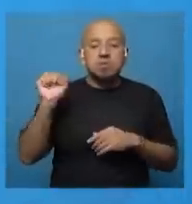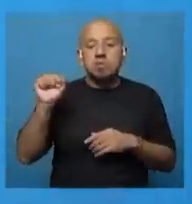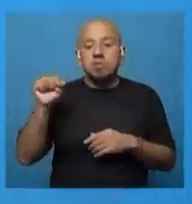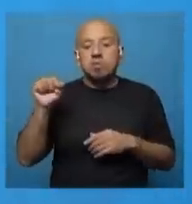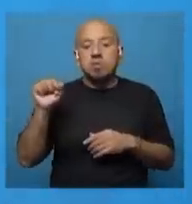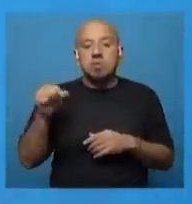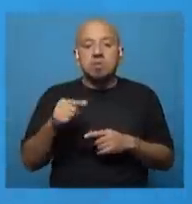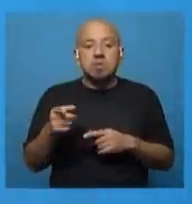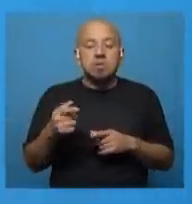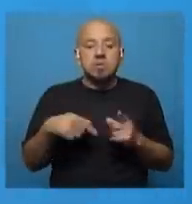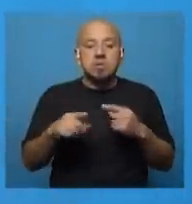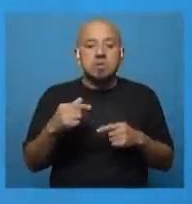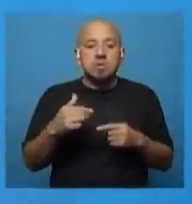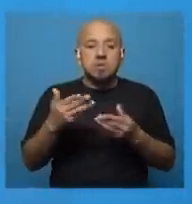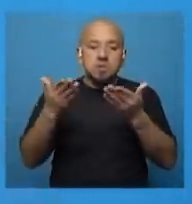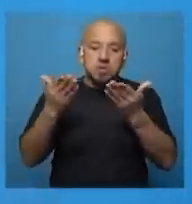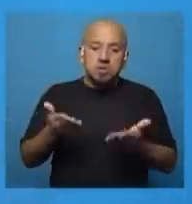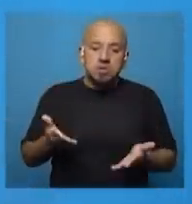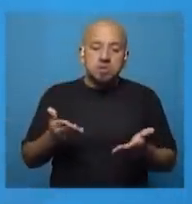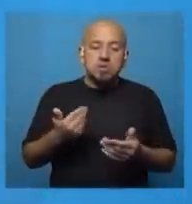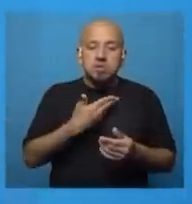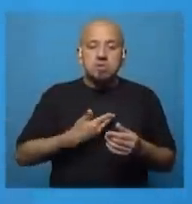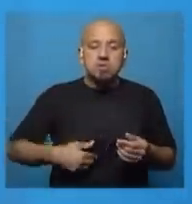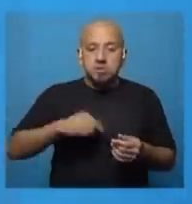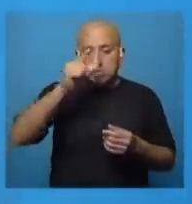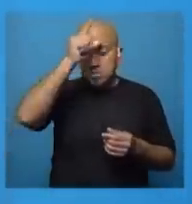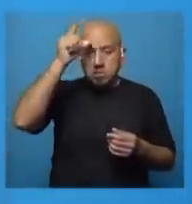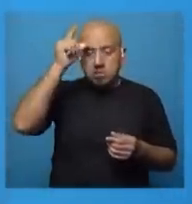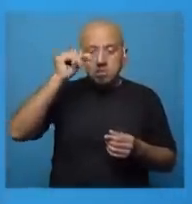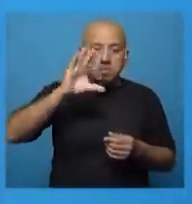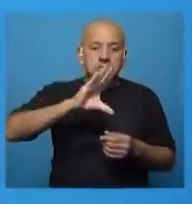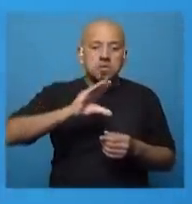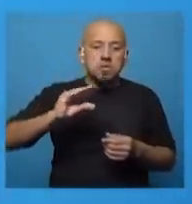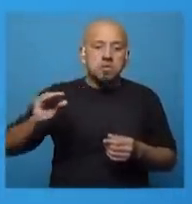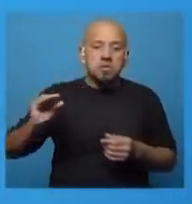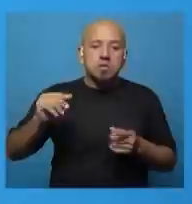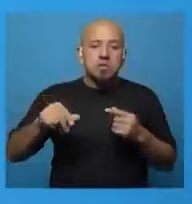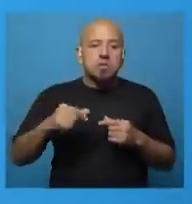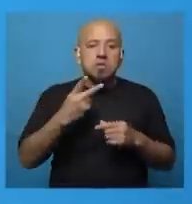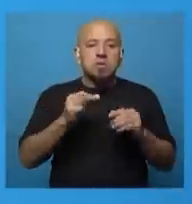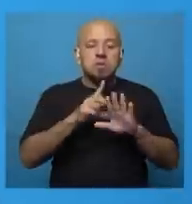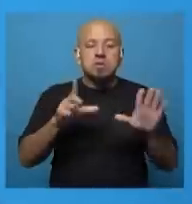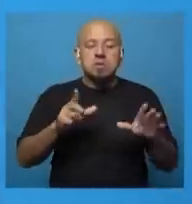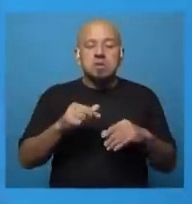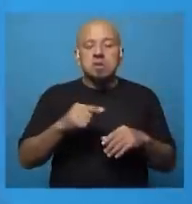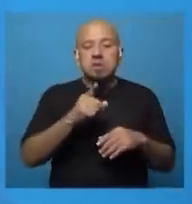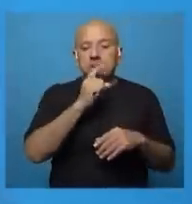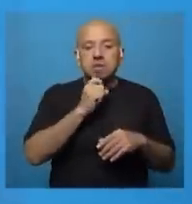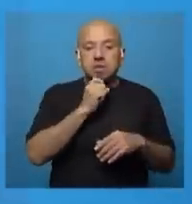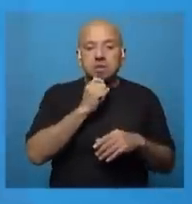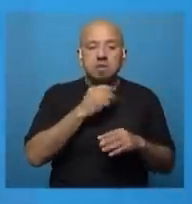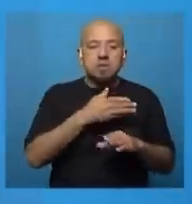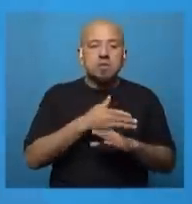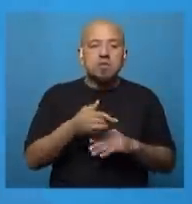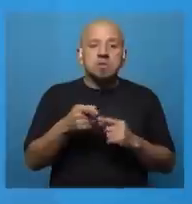está claro que la popularidad del gobierno y del presidente vienen en caída desde el referéndum para acá vienen en caída el